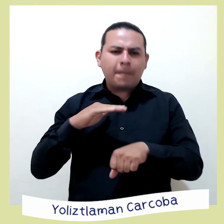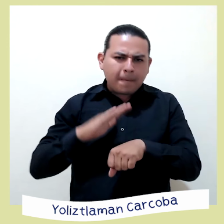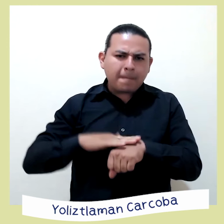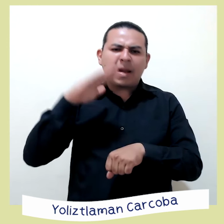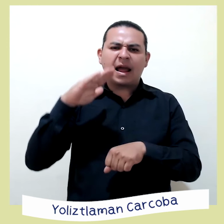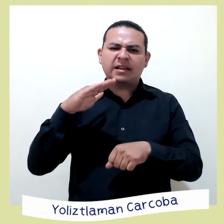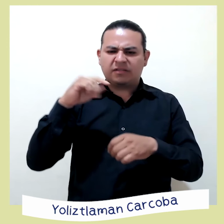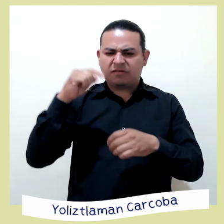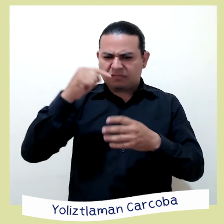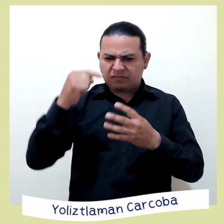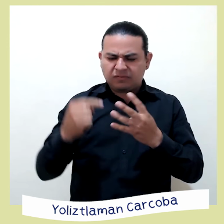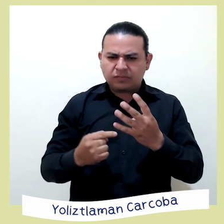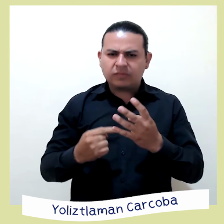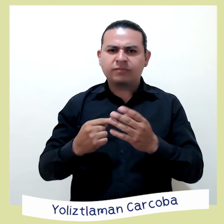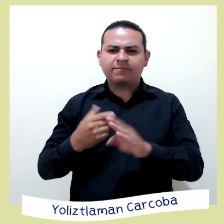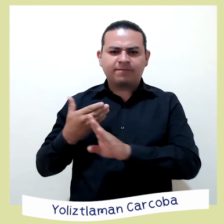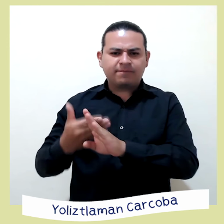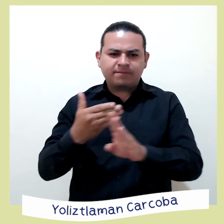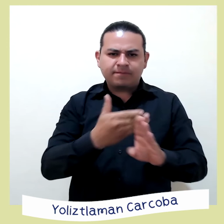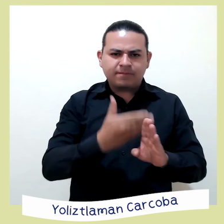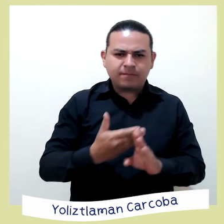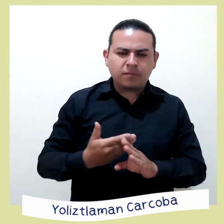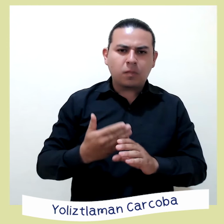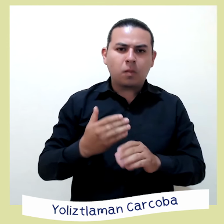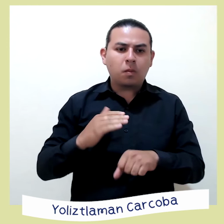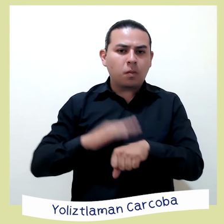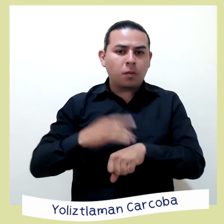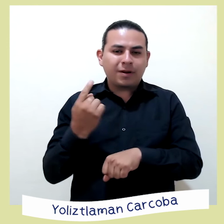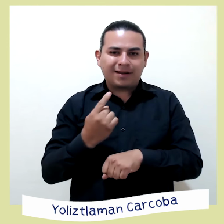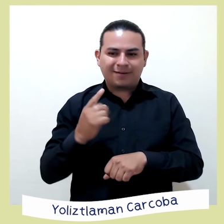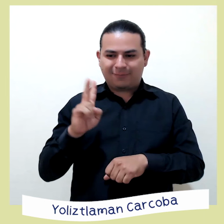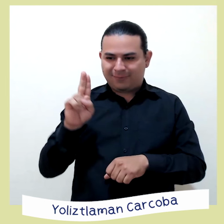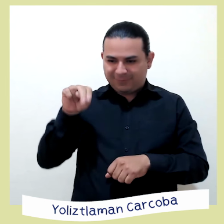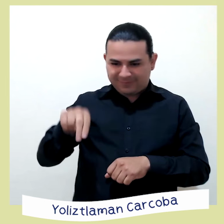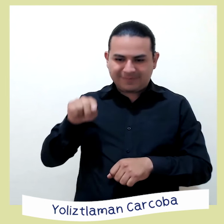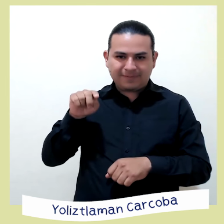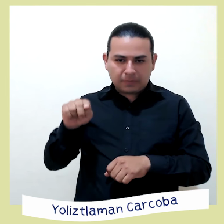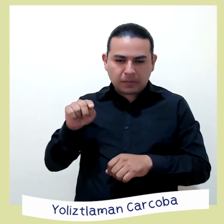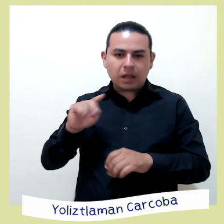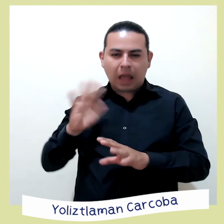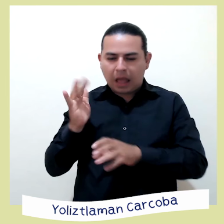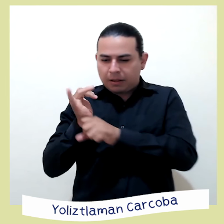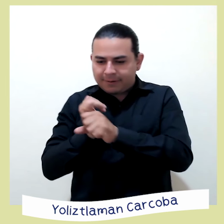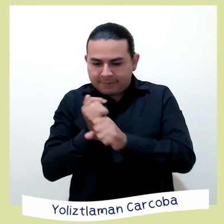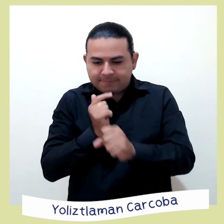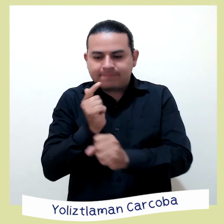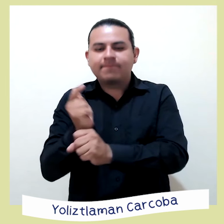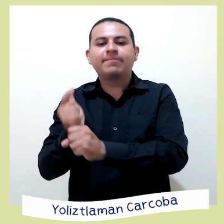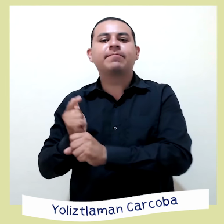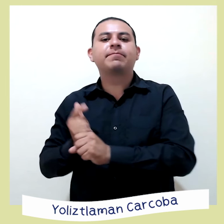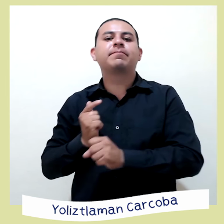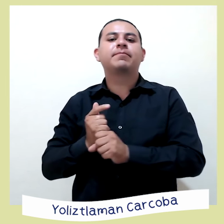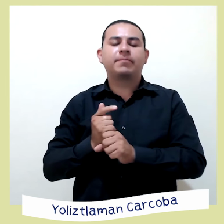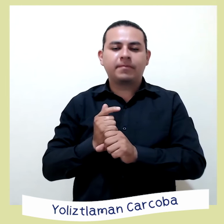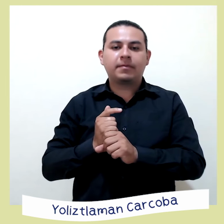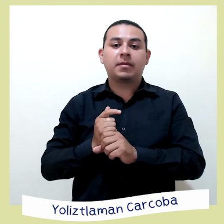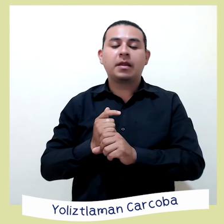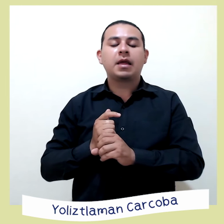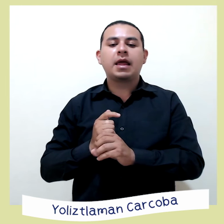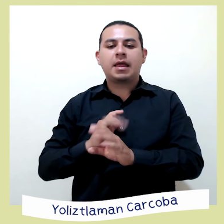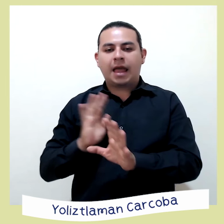discriminación. Y todo este marco de referencia se ha venido precisando de una manera muy